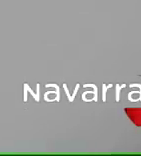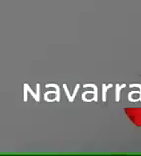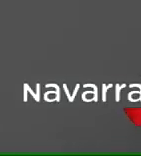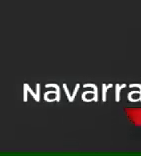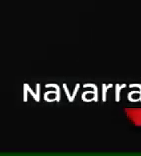¡Gracias! Gracias.